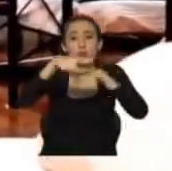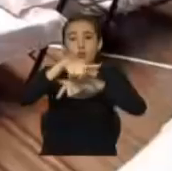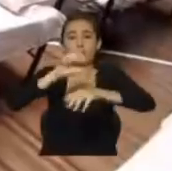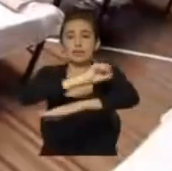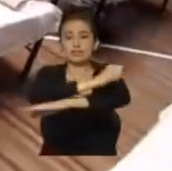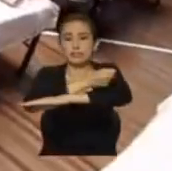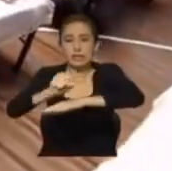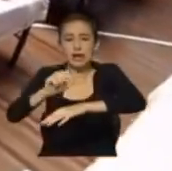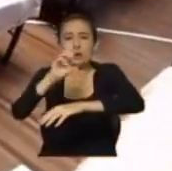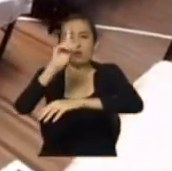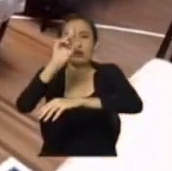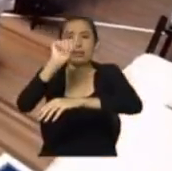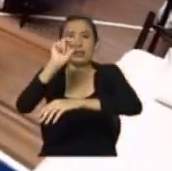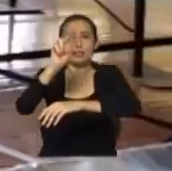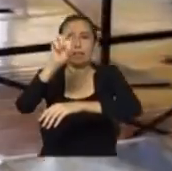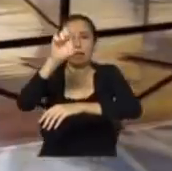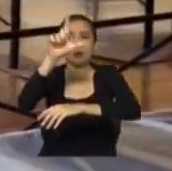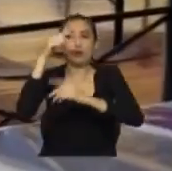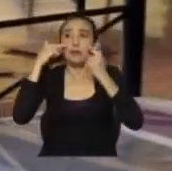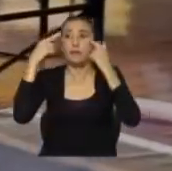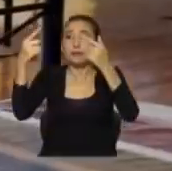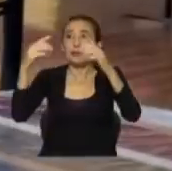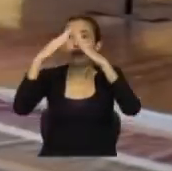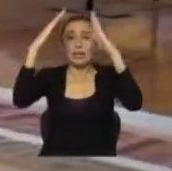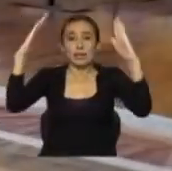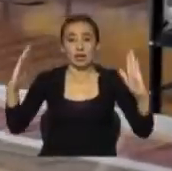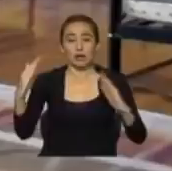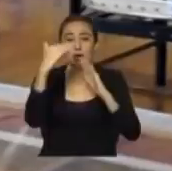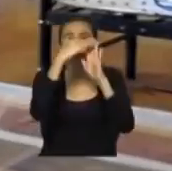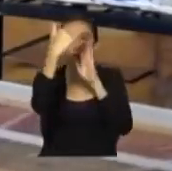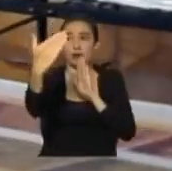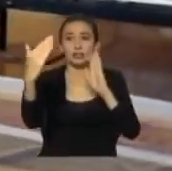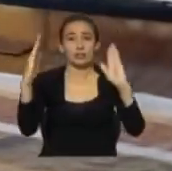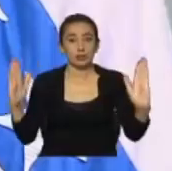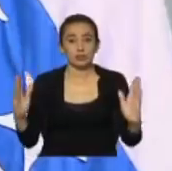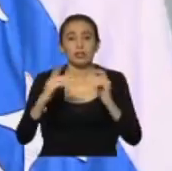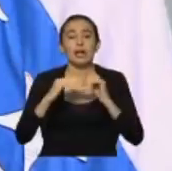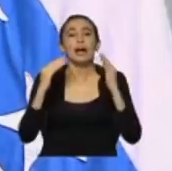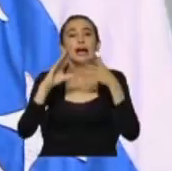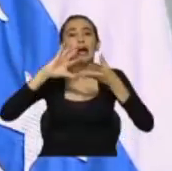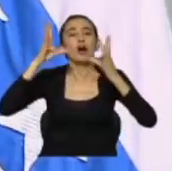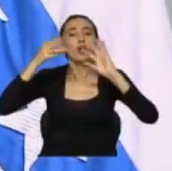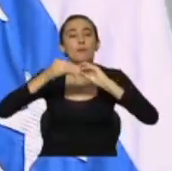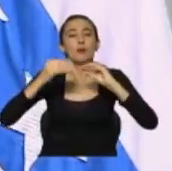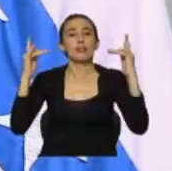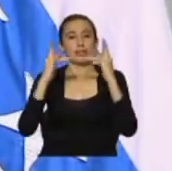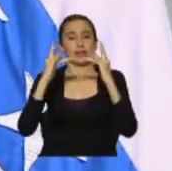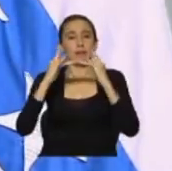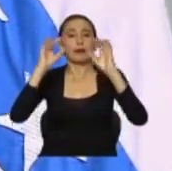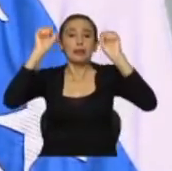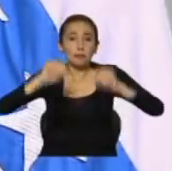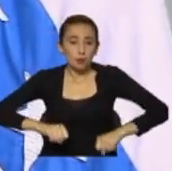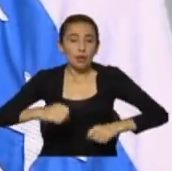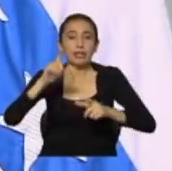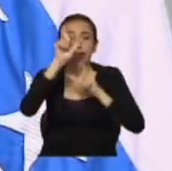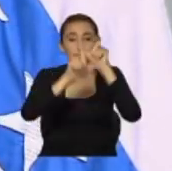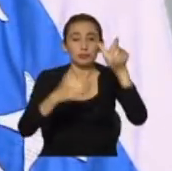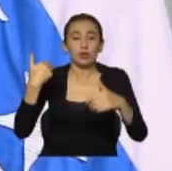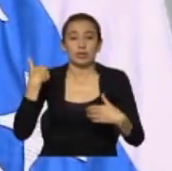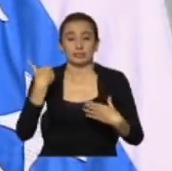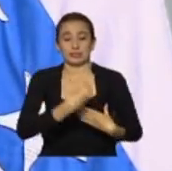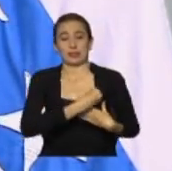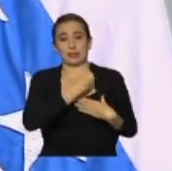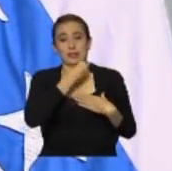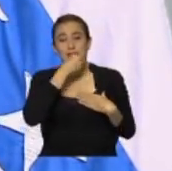para que pacientes asintomáticos o con síntomas leves de kobe 19 puedan realizar el aislamiento preventivo en sus cantones de